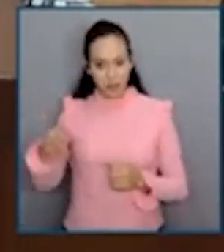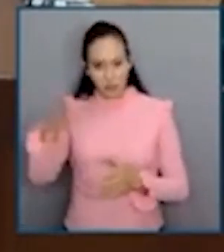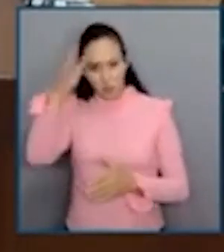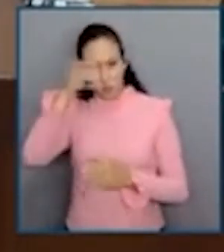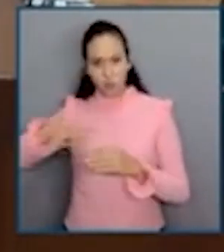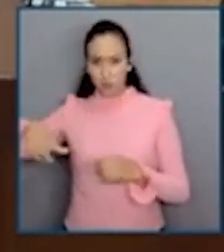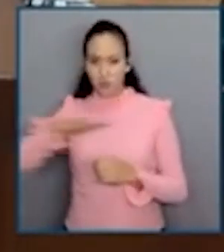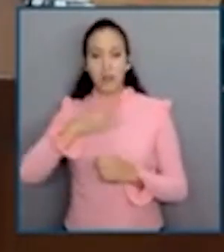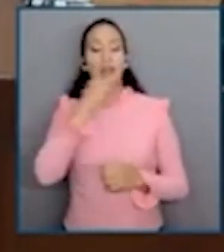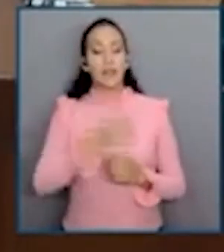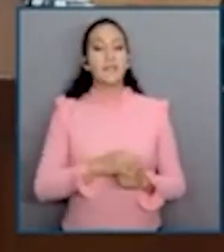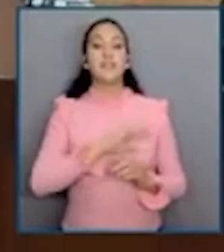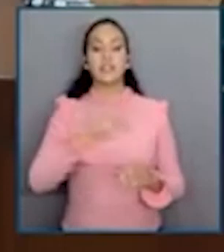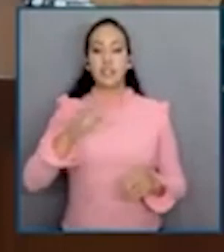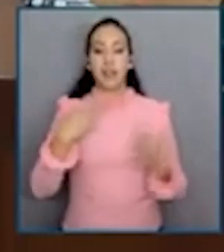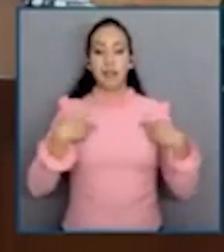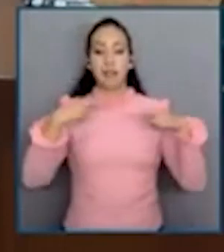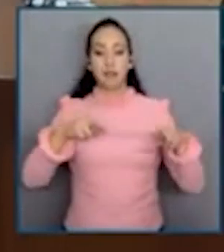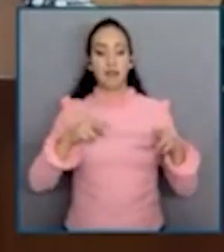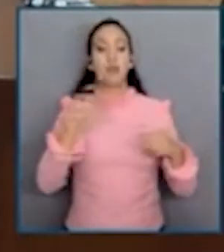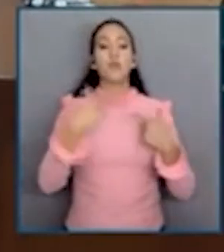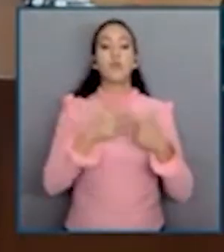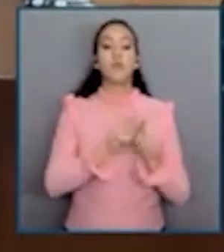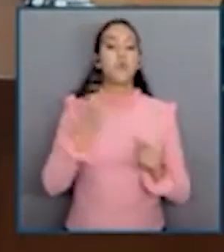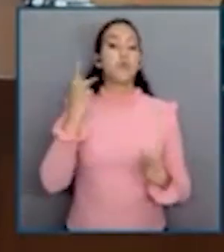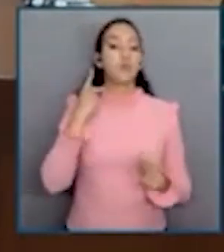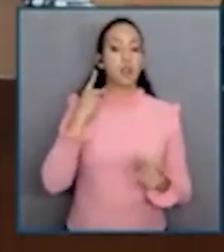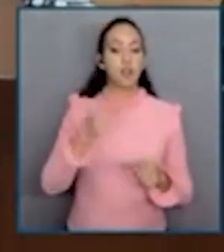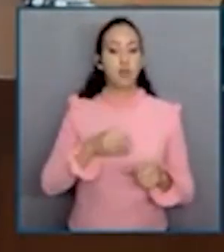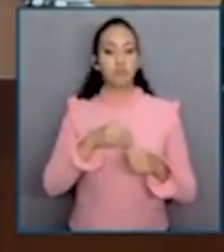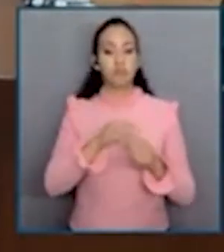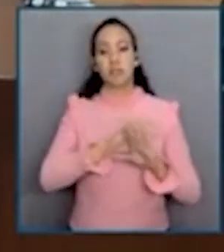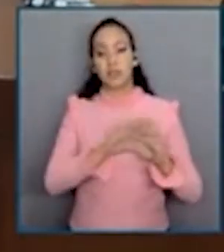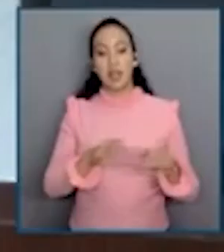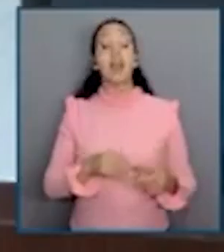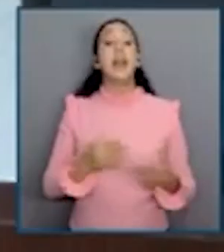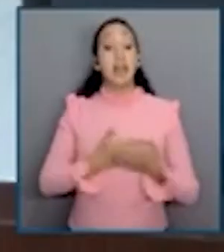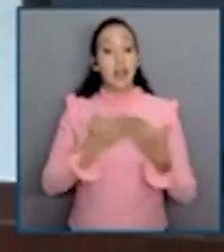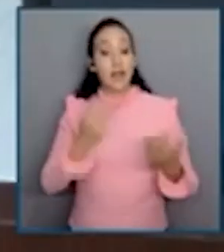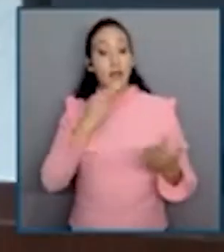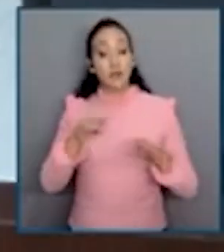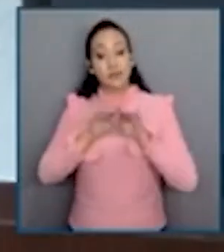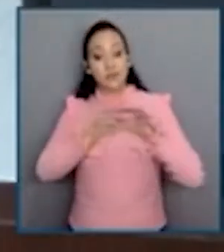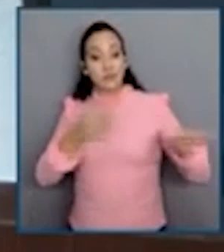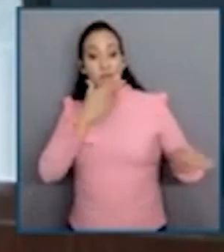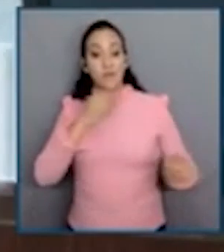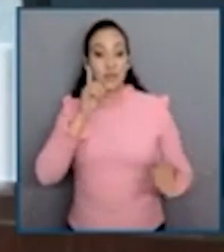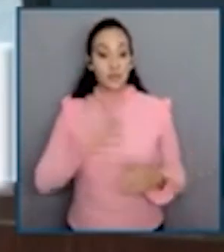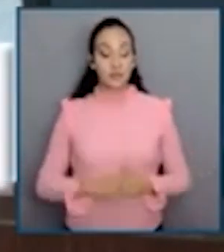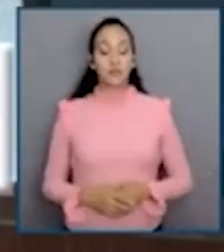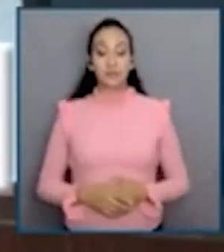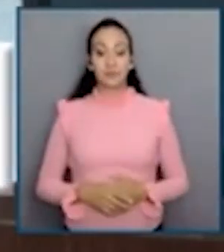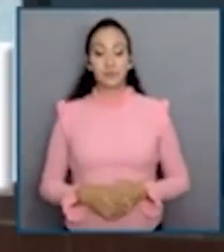sobrer representación de los partidos políticos y se garantiza la aplicación de la paridad de género en segundo Lo cierto es que el acuerdo